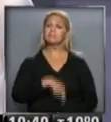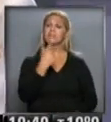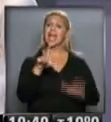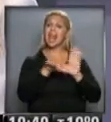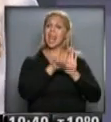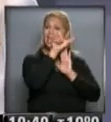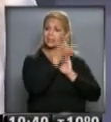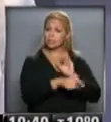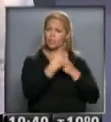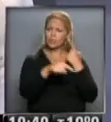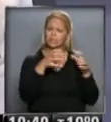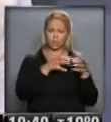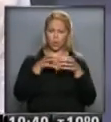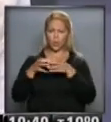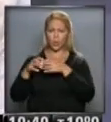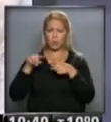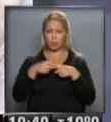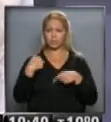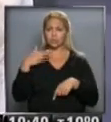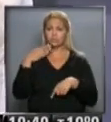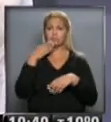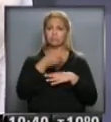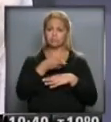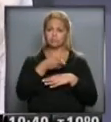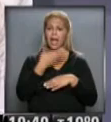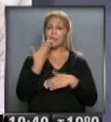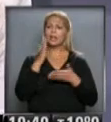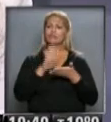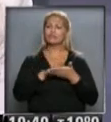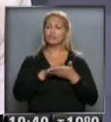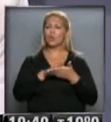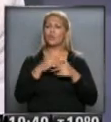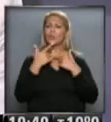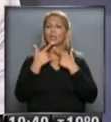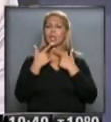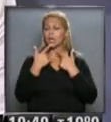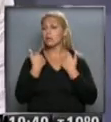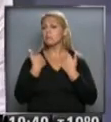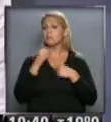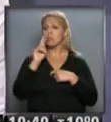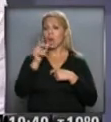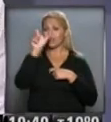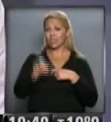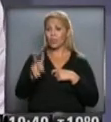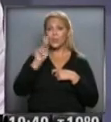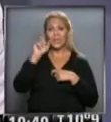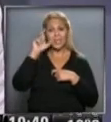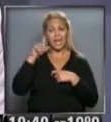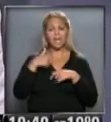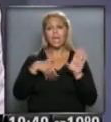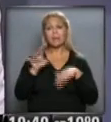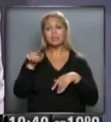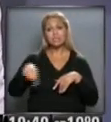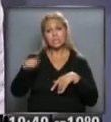Legisladores de distintos partidos políticos se pronunciaron sobre la muerte del dictador Jorge Rafael Videla. En la mayoría de los